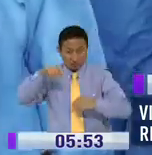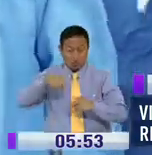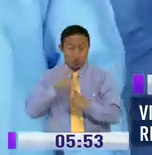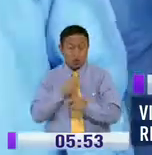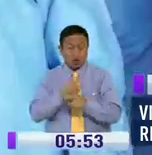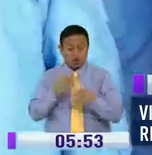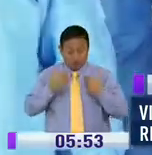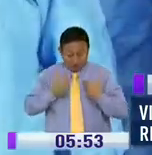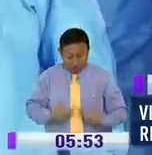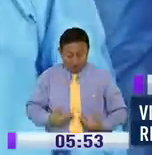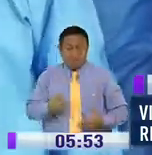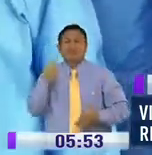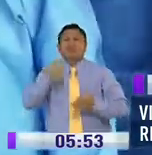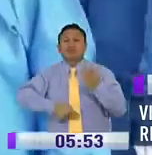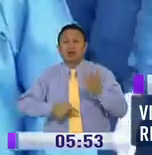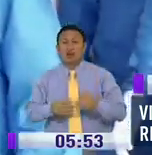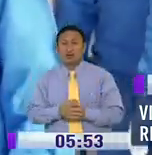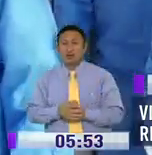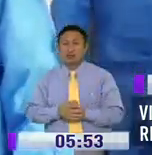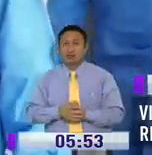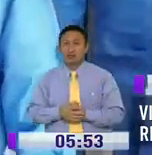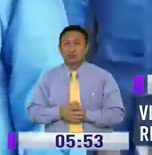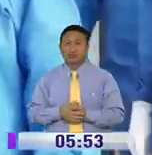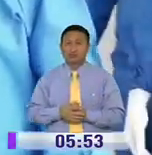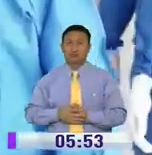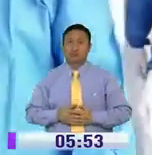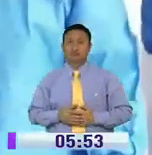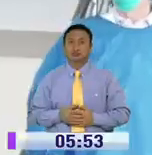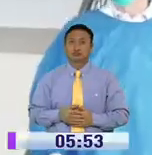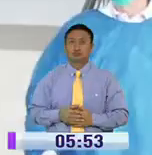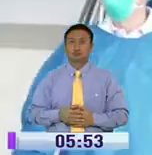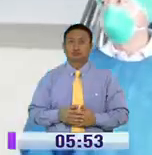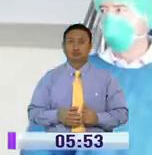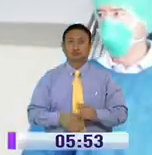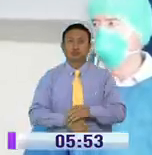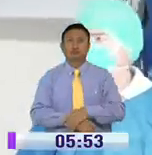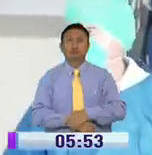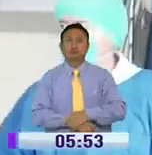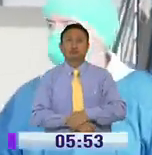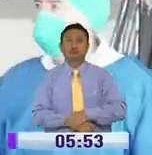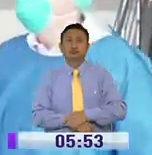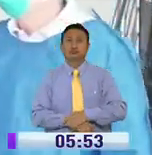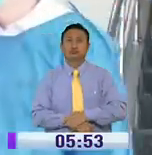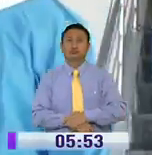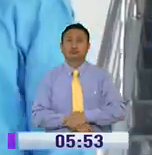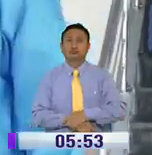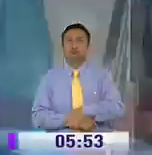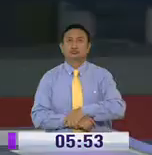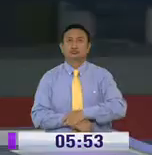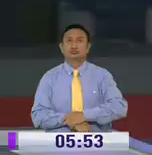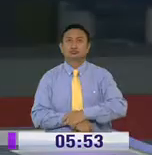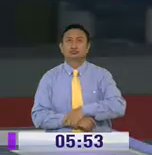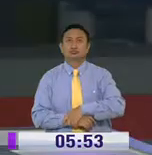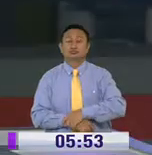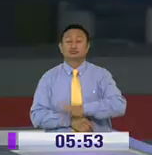usar, dependiendo del área en el que se encuentren. Informó Carlos Julio Gurumendi.